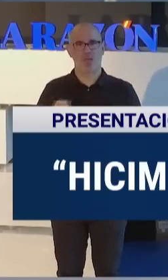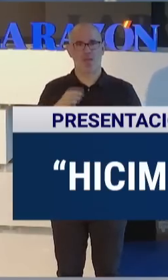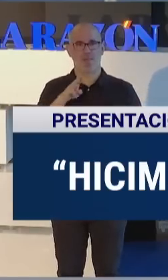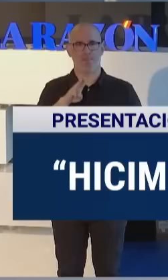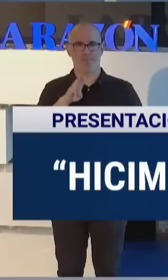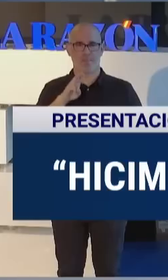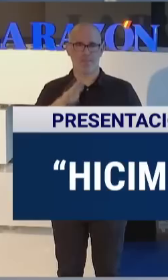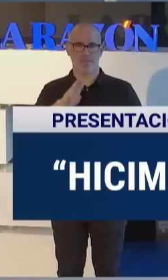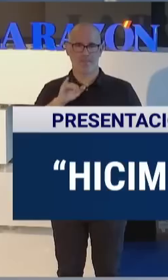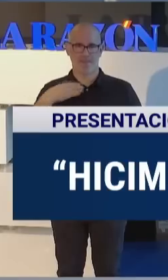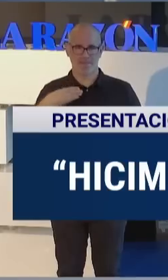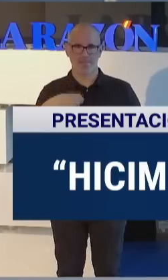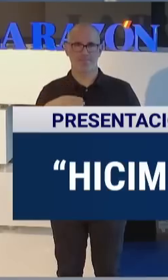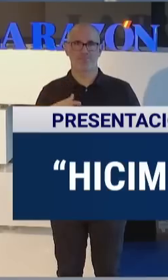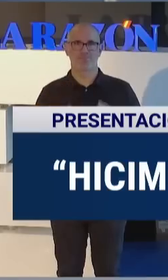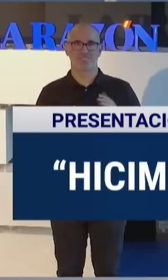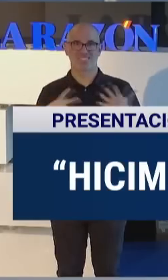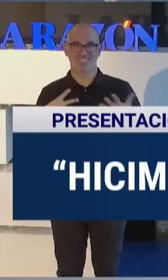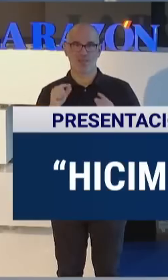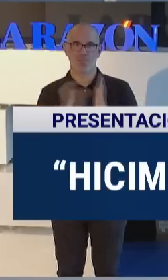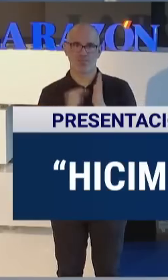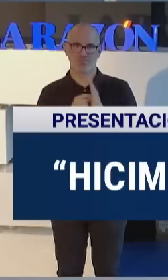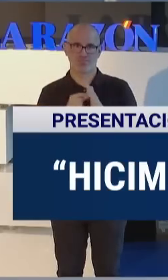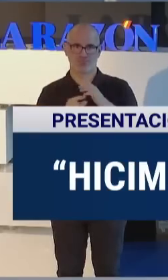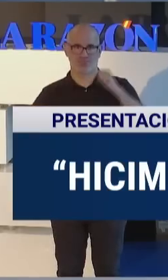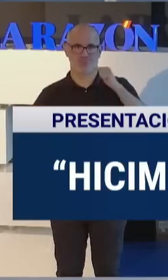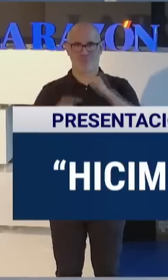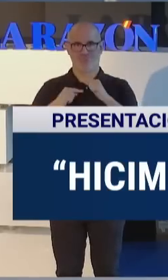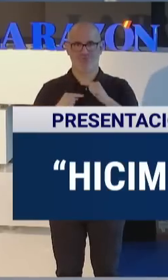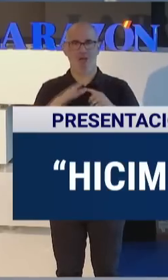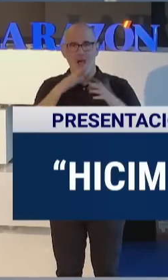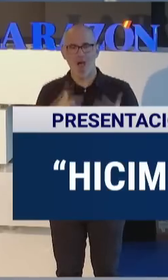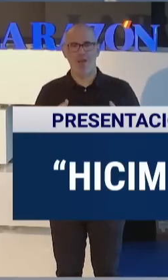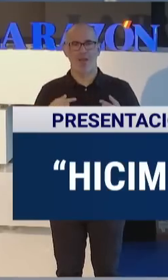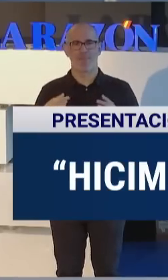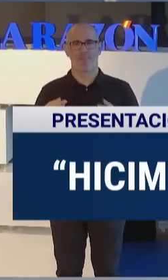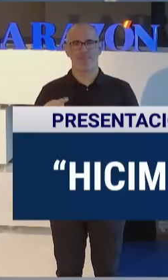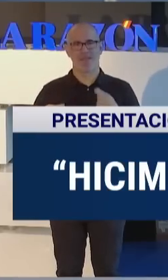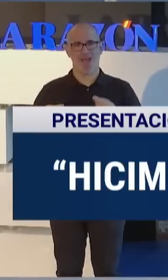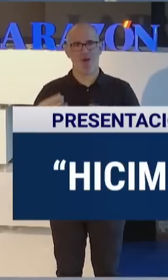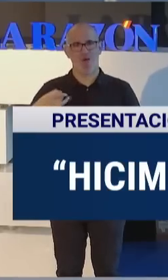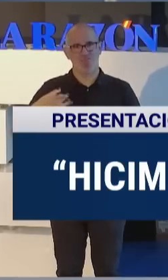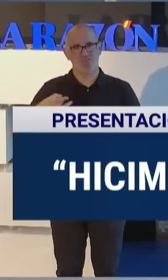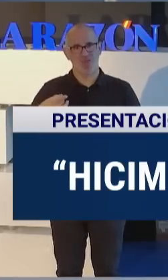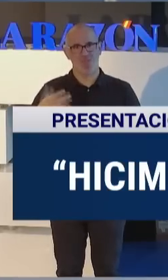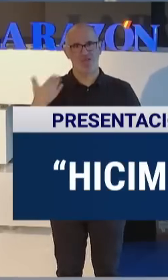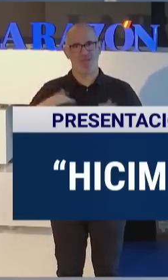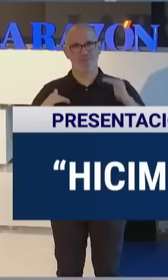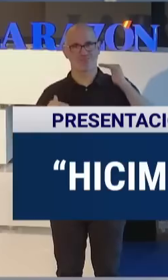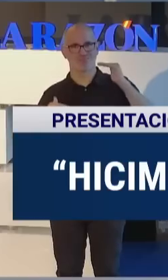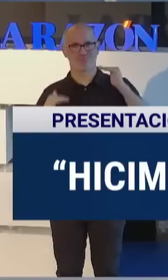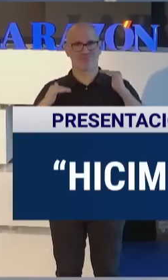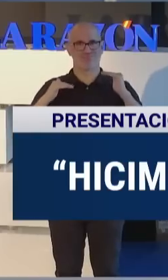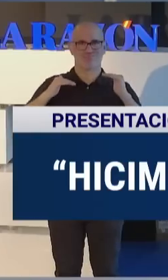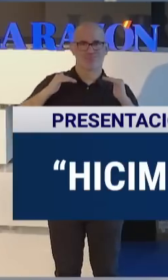PBI. Y además empezamos con todo, ahora que digamos que los mercados de deuda, digamos, están estabilizados, empezamos